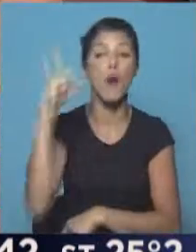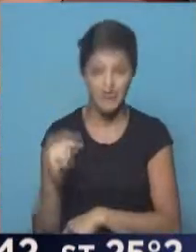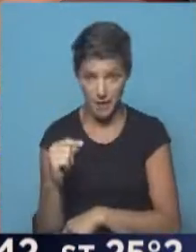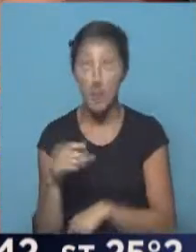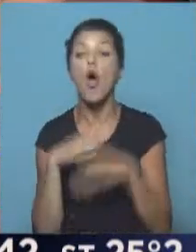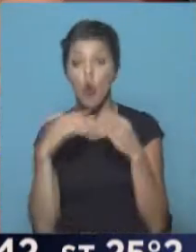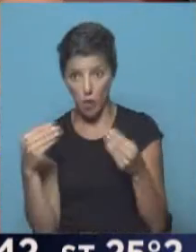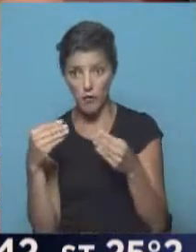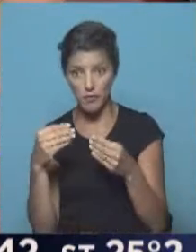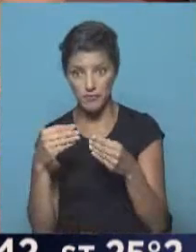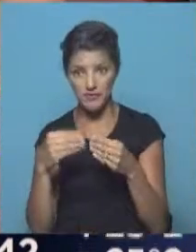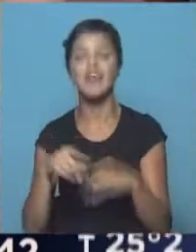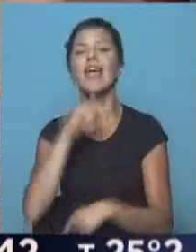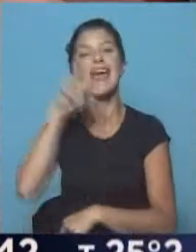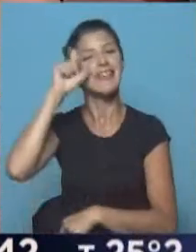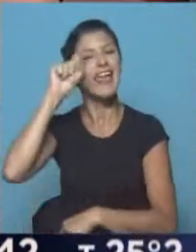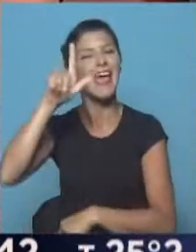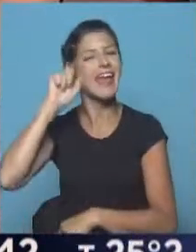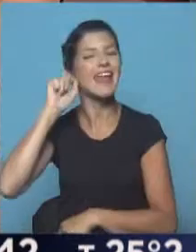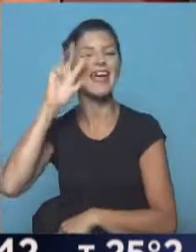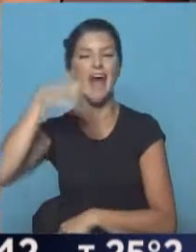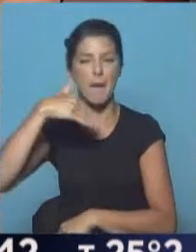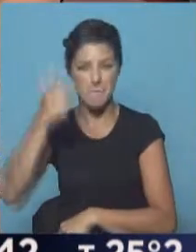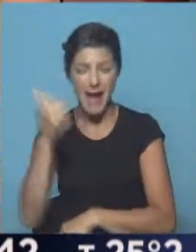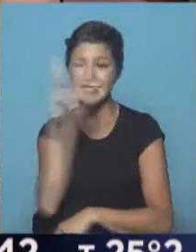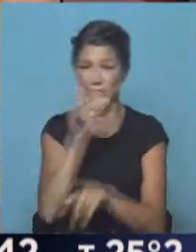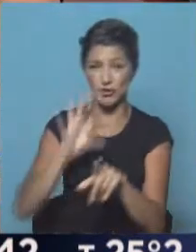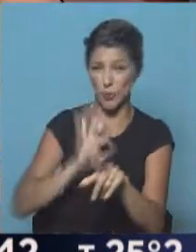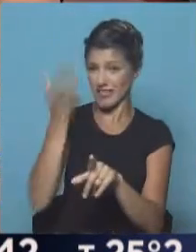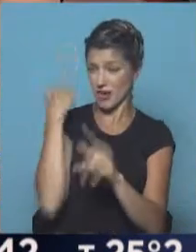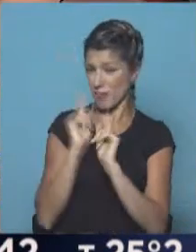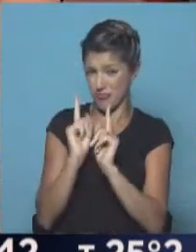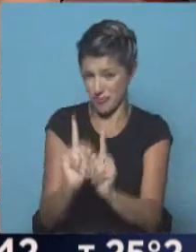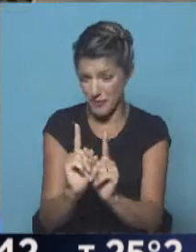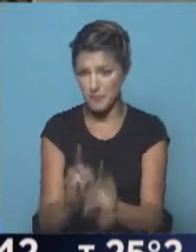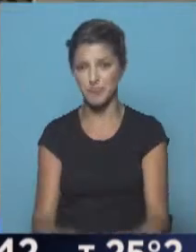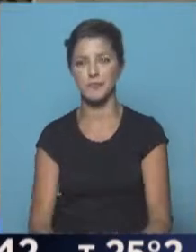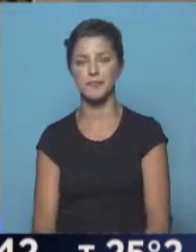mandó un telegrama, un método que tiene más de 150 años siendo usado.